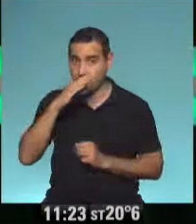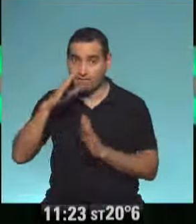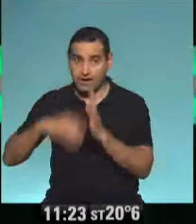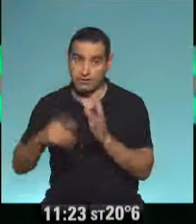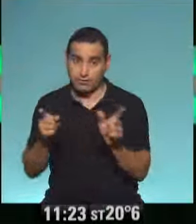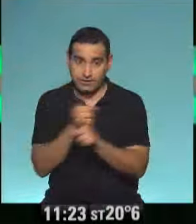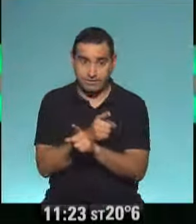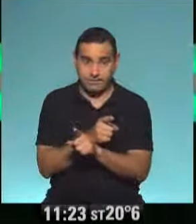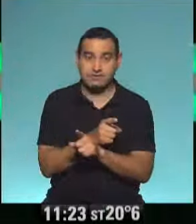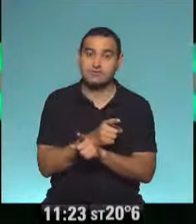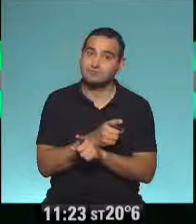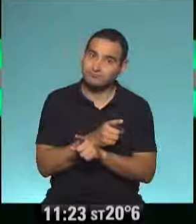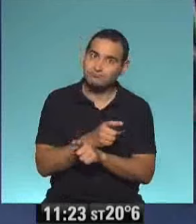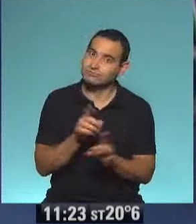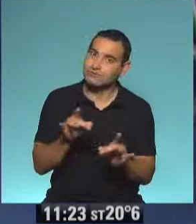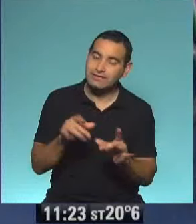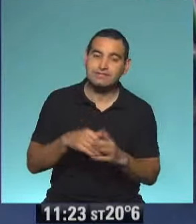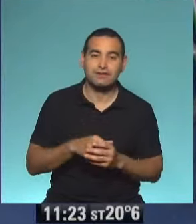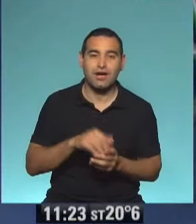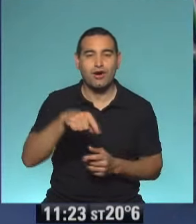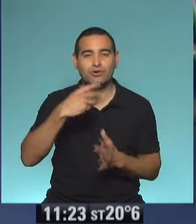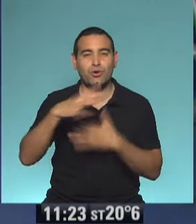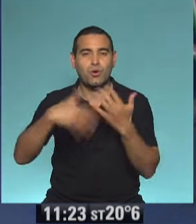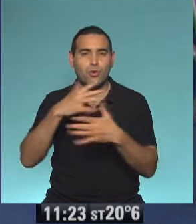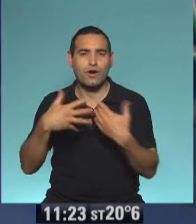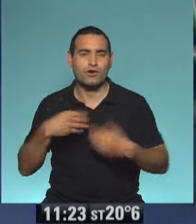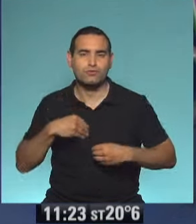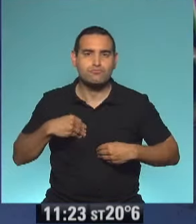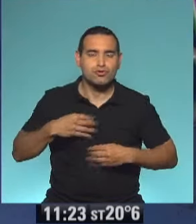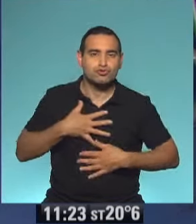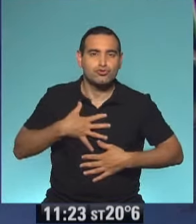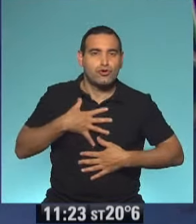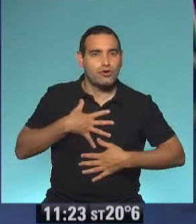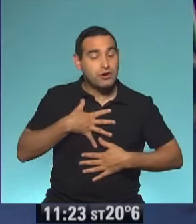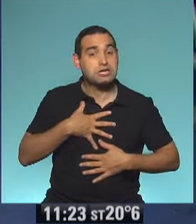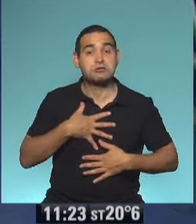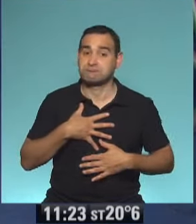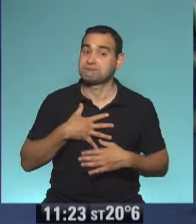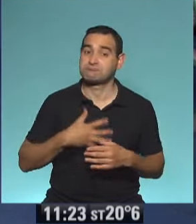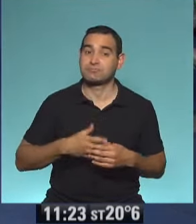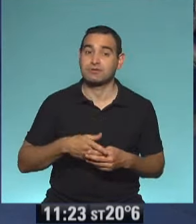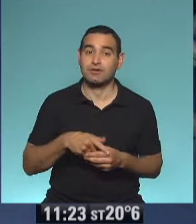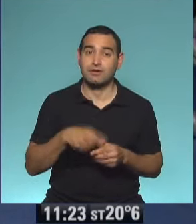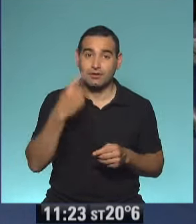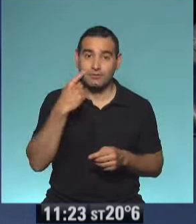Así que tiene otra complejidad. Y acá tenemos el juego de las emociones. Oh, y la verdad es que